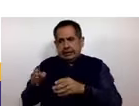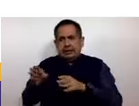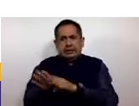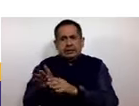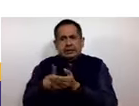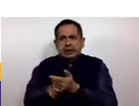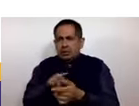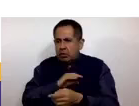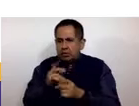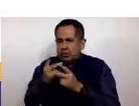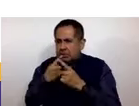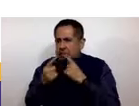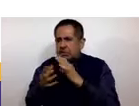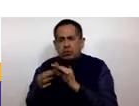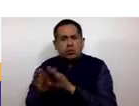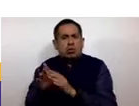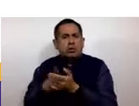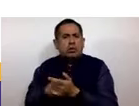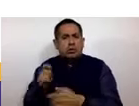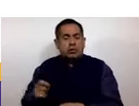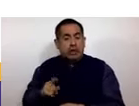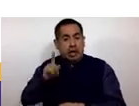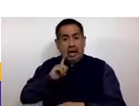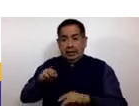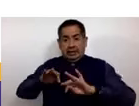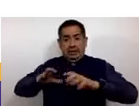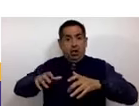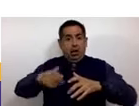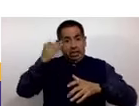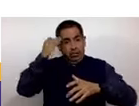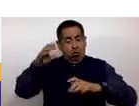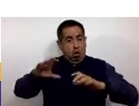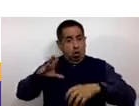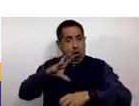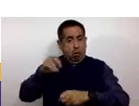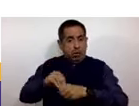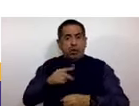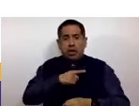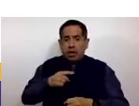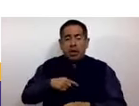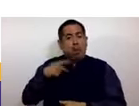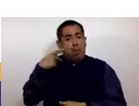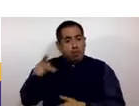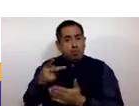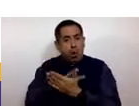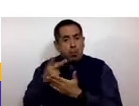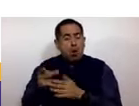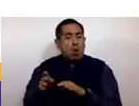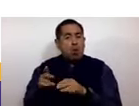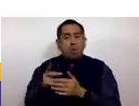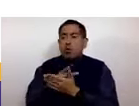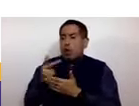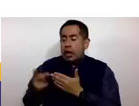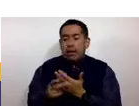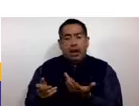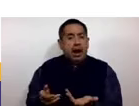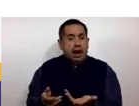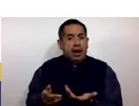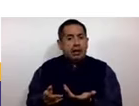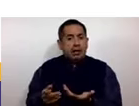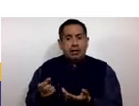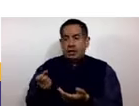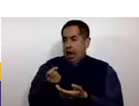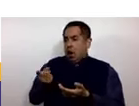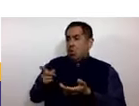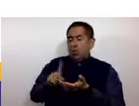poner ya sobre la mesa es que las trabajadoras de tiempo completo tengan sus propios programas, tanto las que ya son remuneradas y